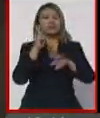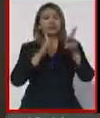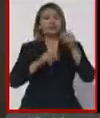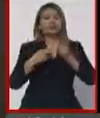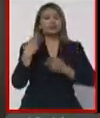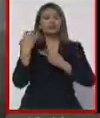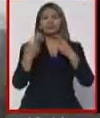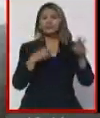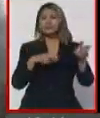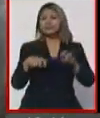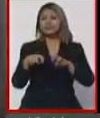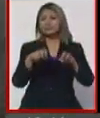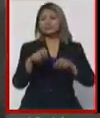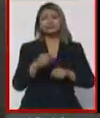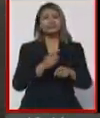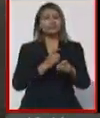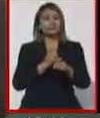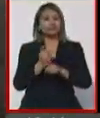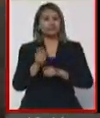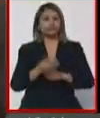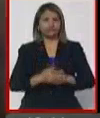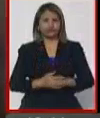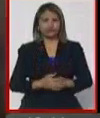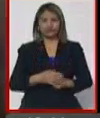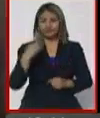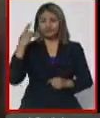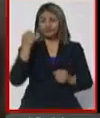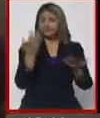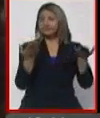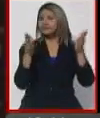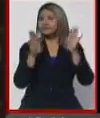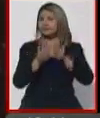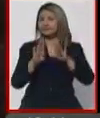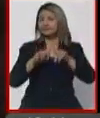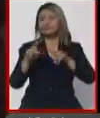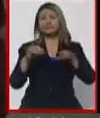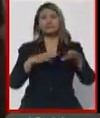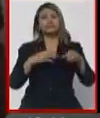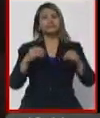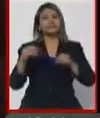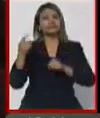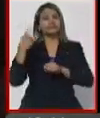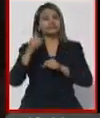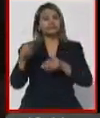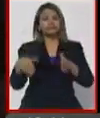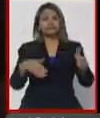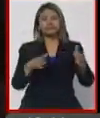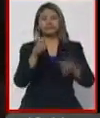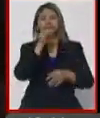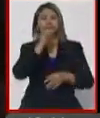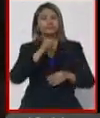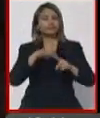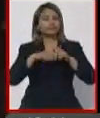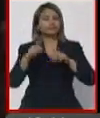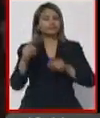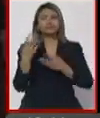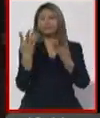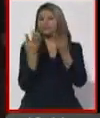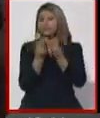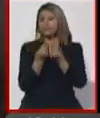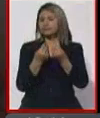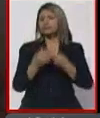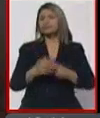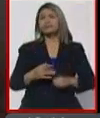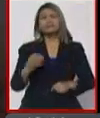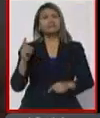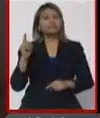personas, viajeros, que lamentablemente se están viendo perjudicados por este cierre. Sin embargo, las salidas están habilitadas por la carretera antigua. Sin embargo, son muy pocas las